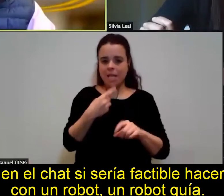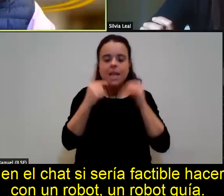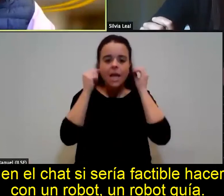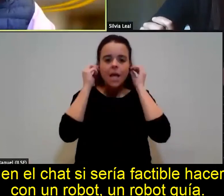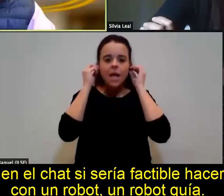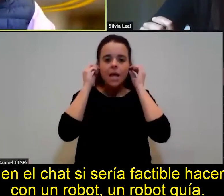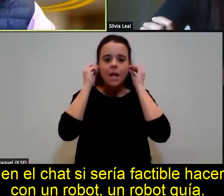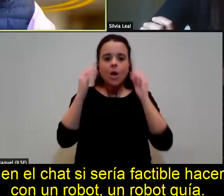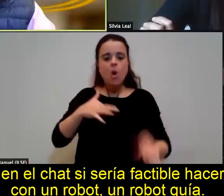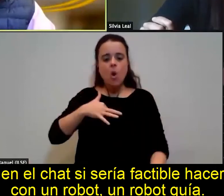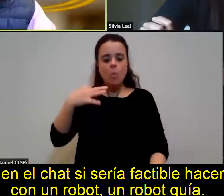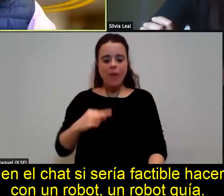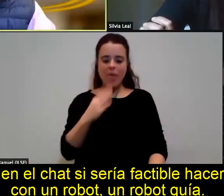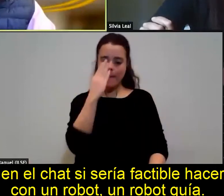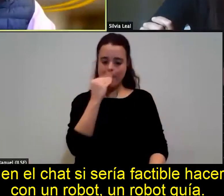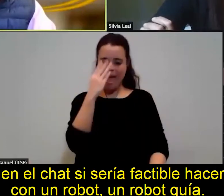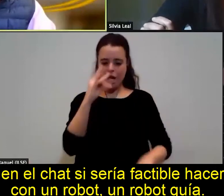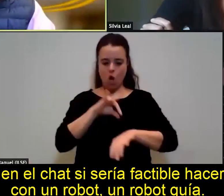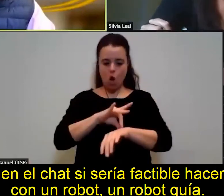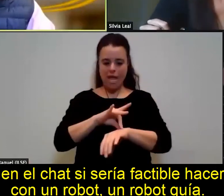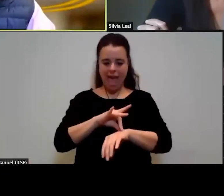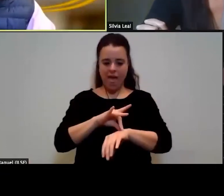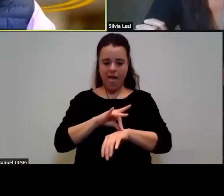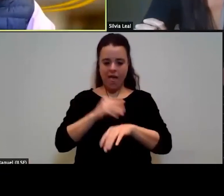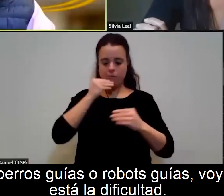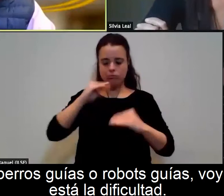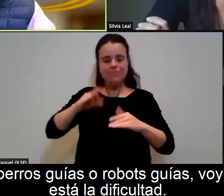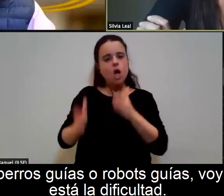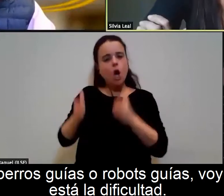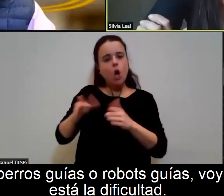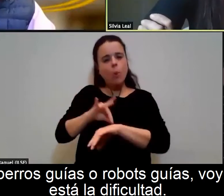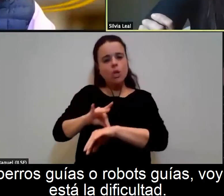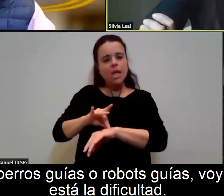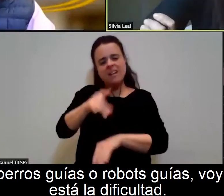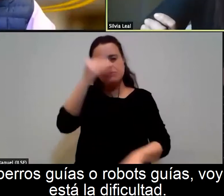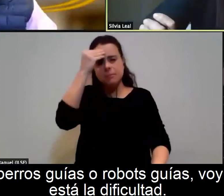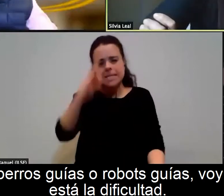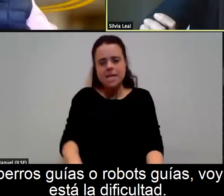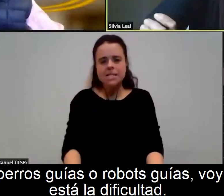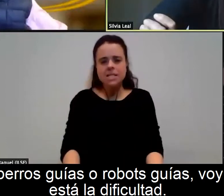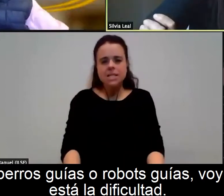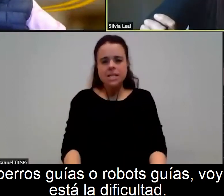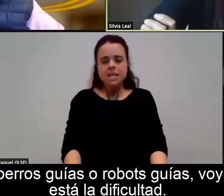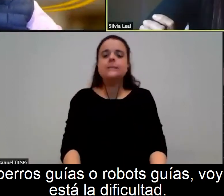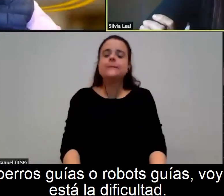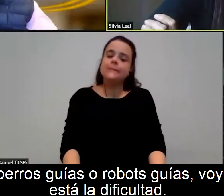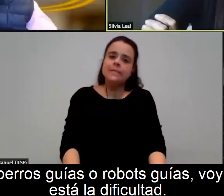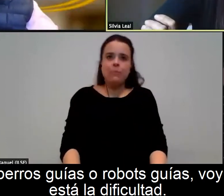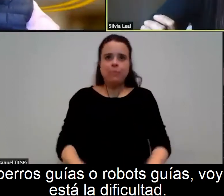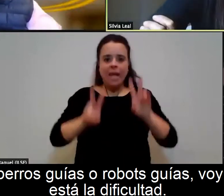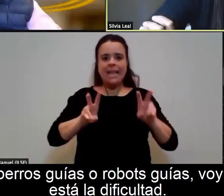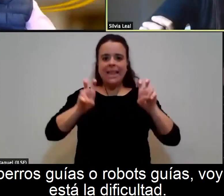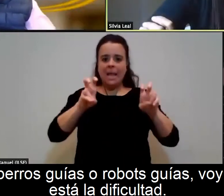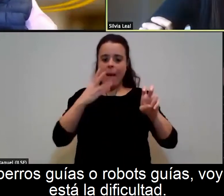hacer un perro guía con un robot, ¿no? Un robot guía. Bueno, el tema de los perros guías o los